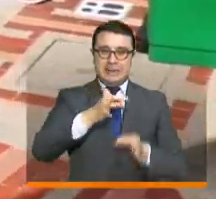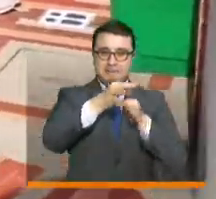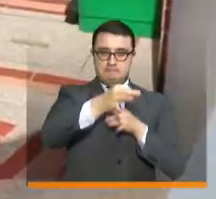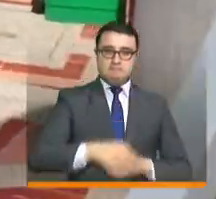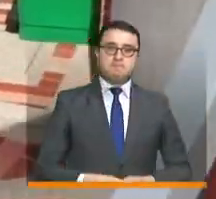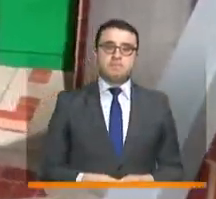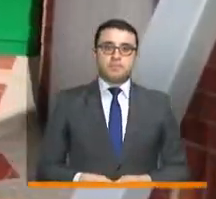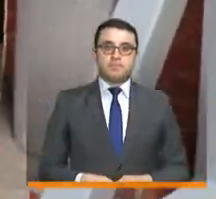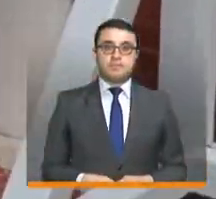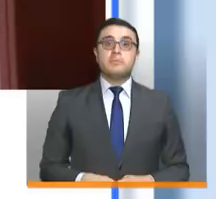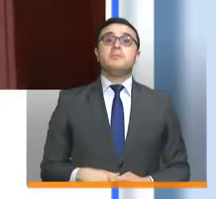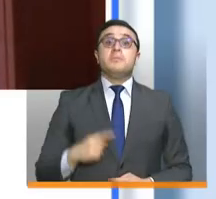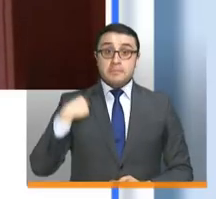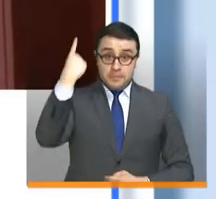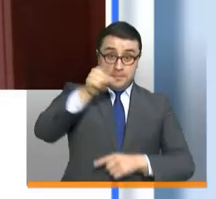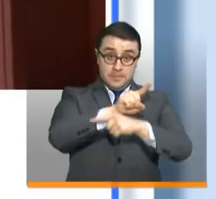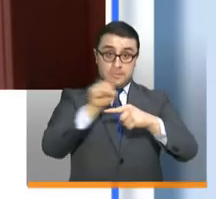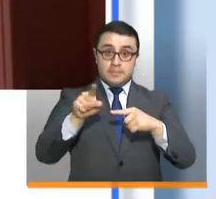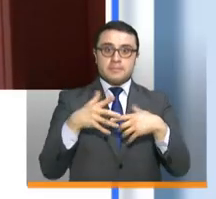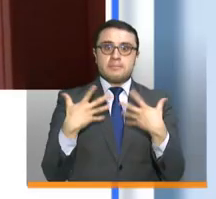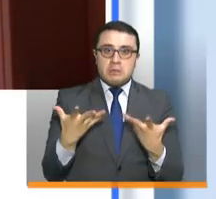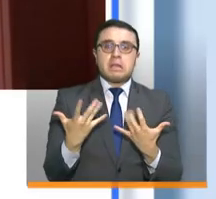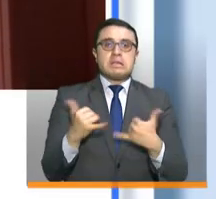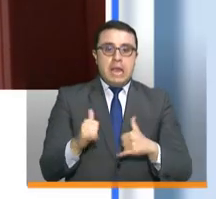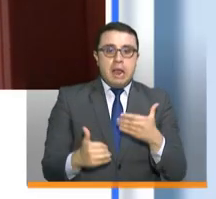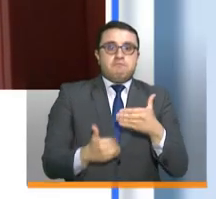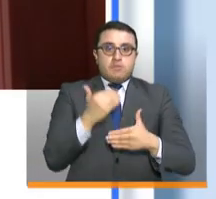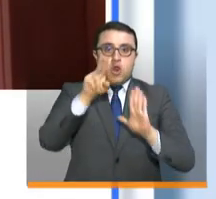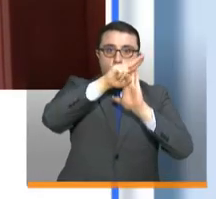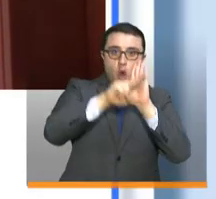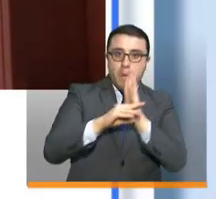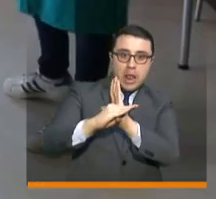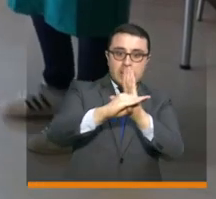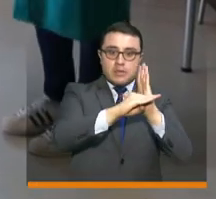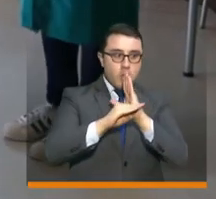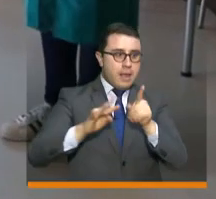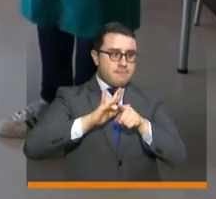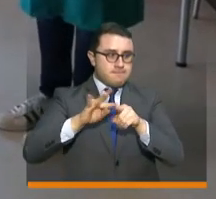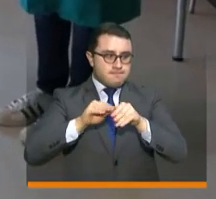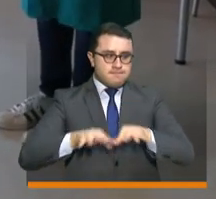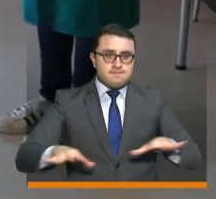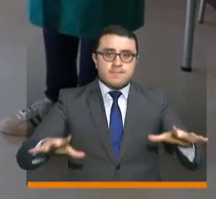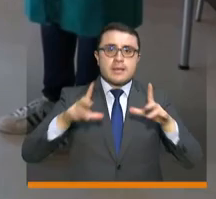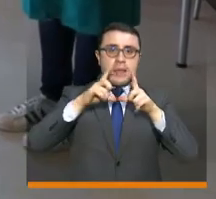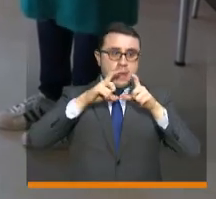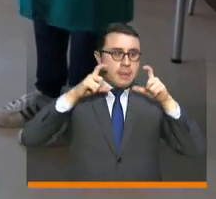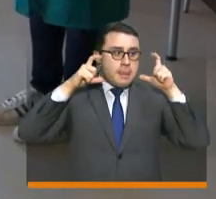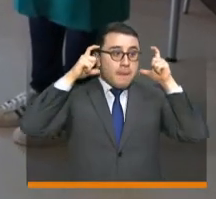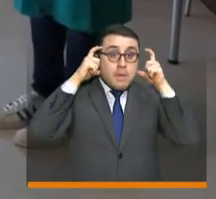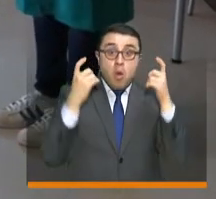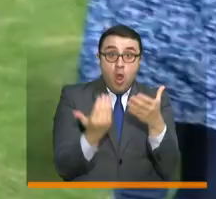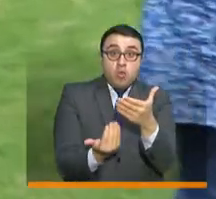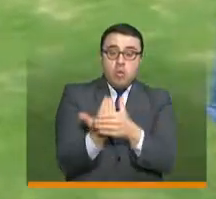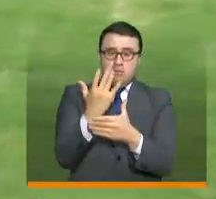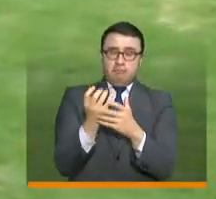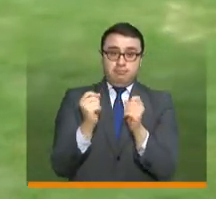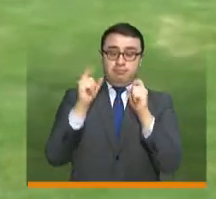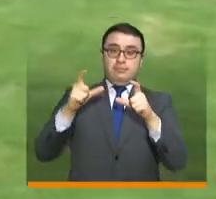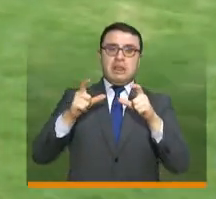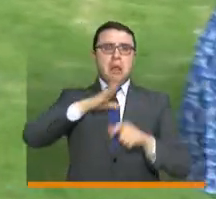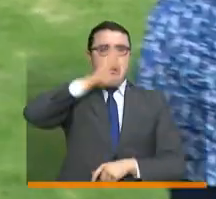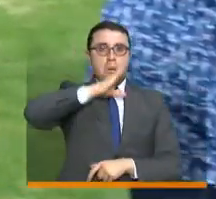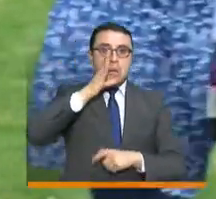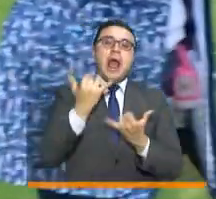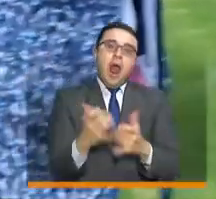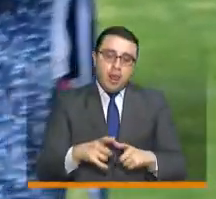volvemos la semana entrante. Empecemos a practicar algunas normas de seguridad, como el tapabocas es algo nuevo, hasta que nos